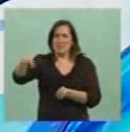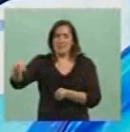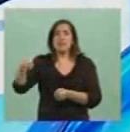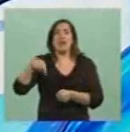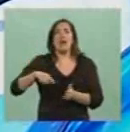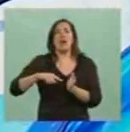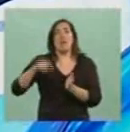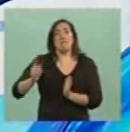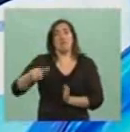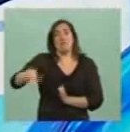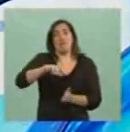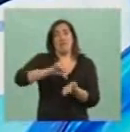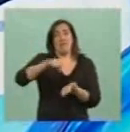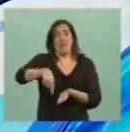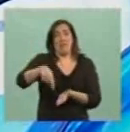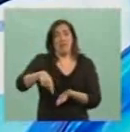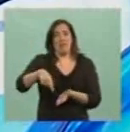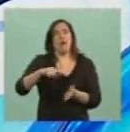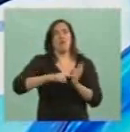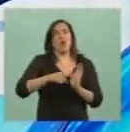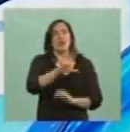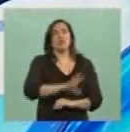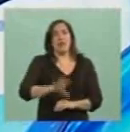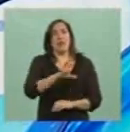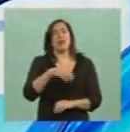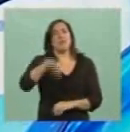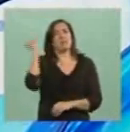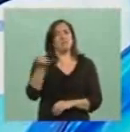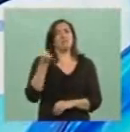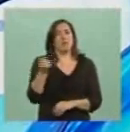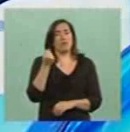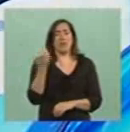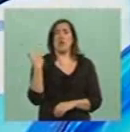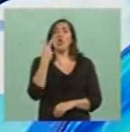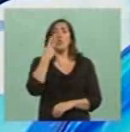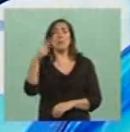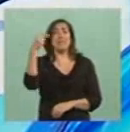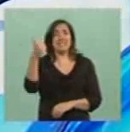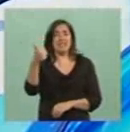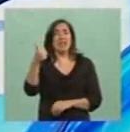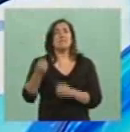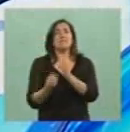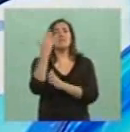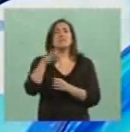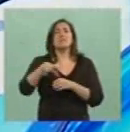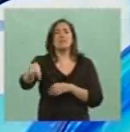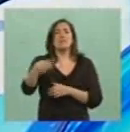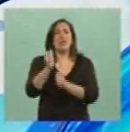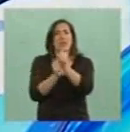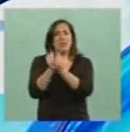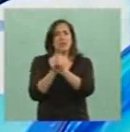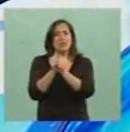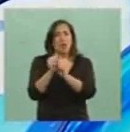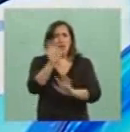de sus protagonistas más importantes. En el año 2006 se creó el sector industrial planificado y hoy